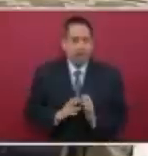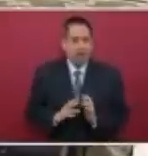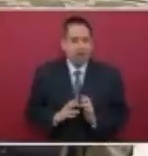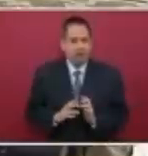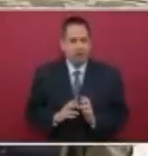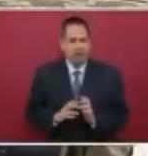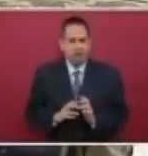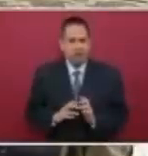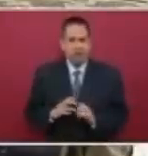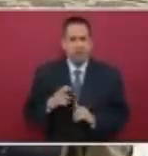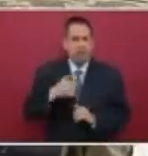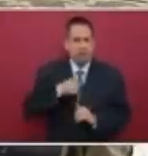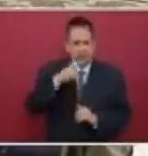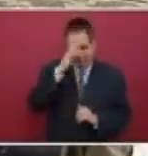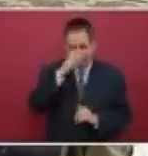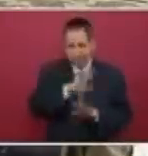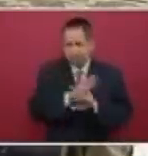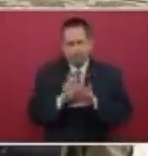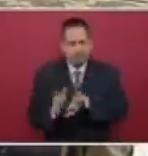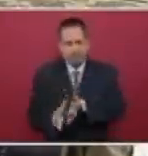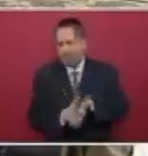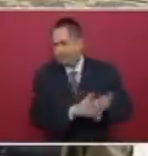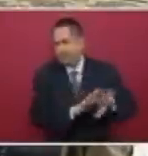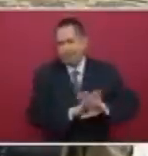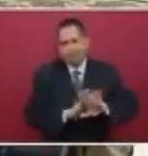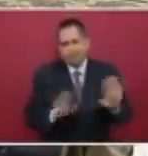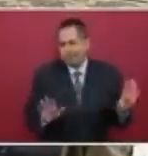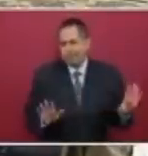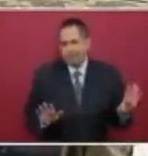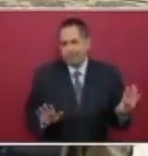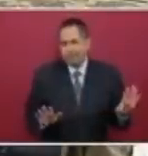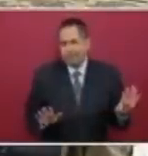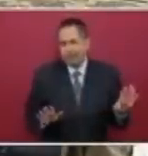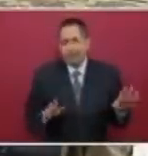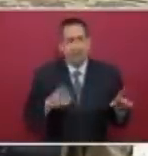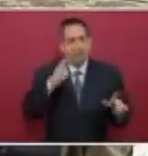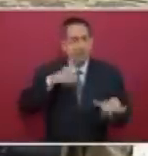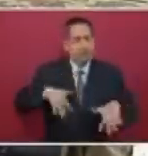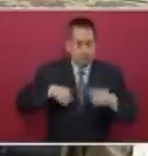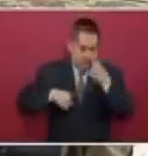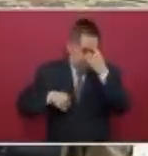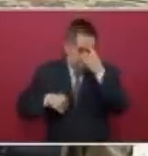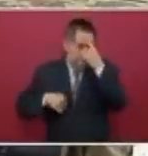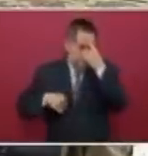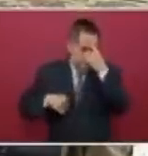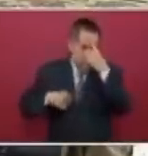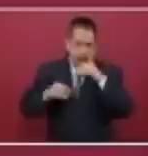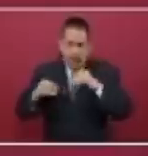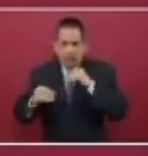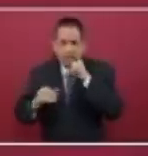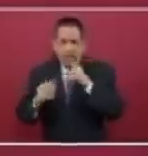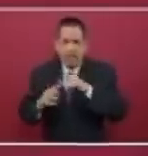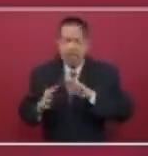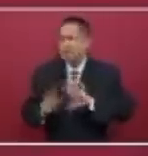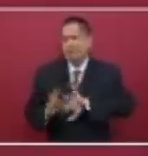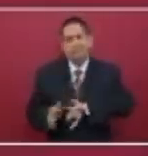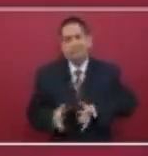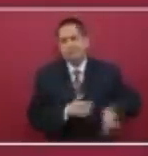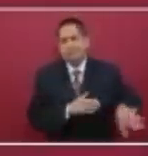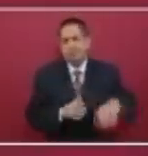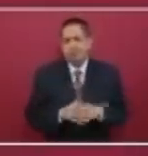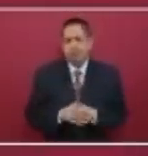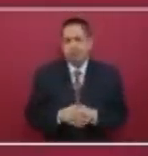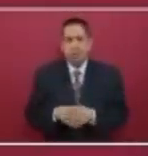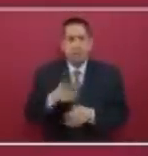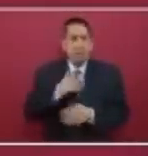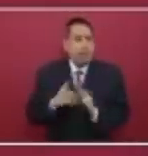descontado este asunto lo tengo descontado porque si no no podría hacer nada me tengo